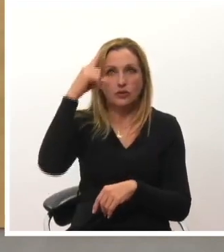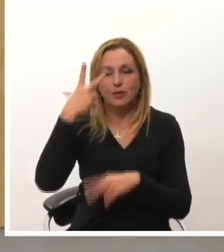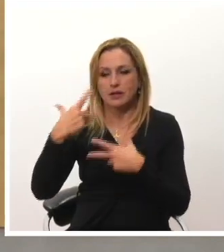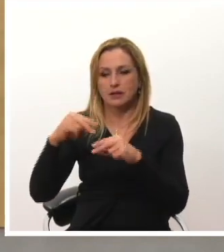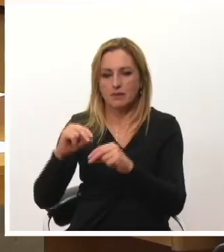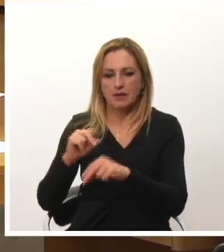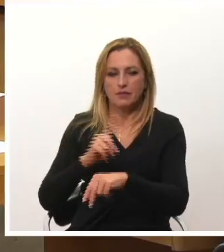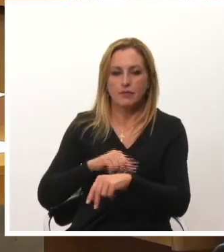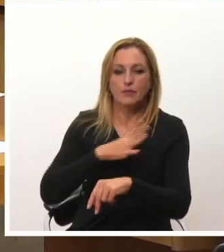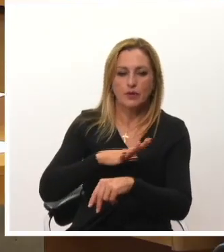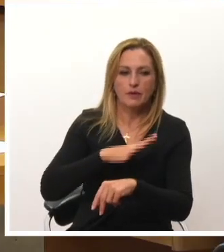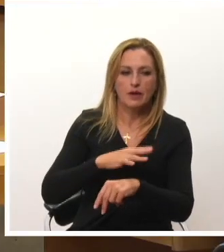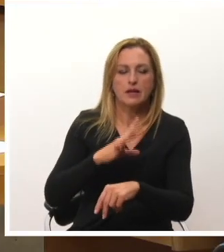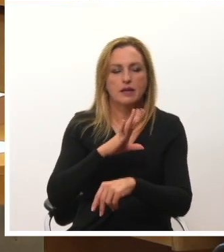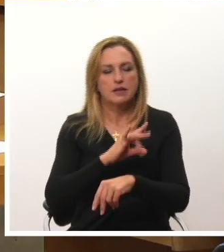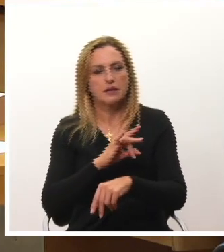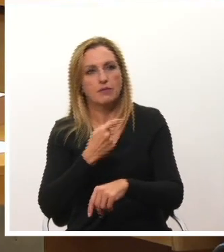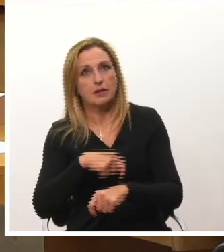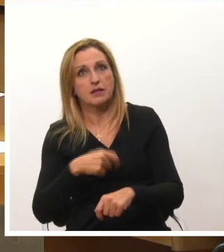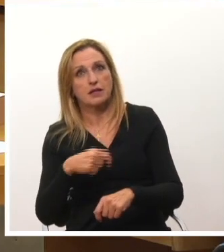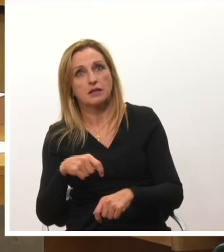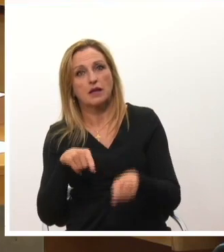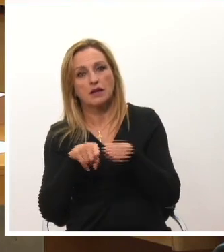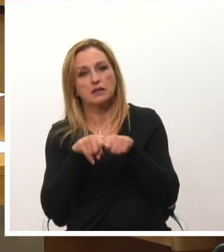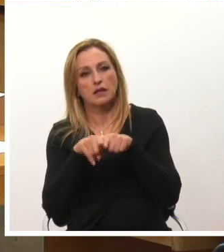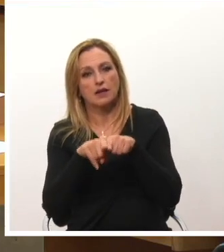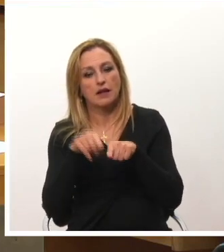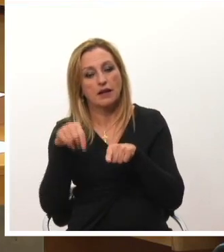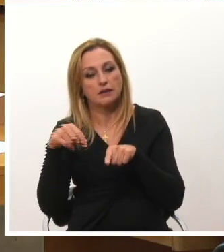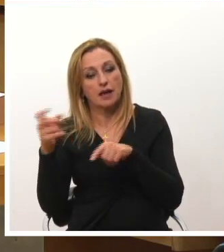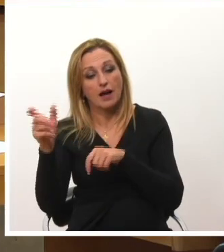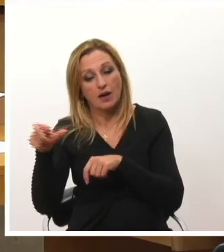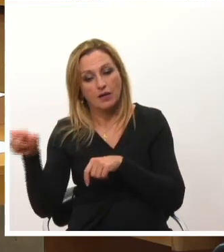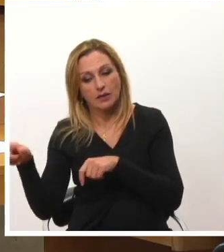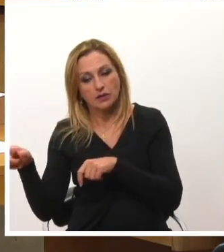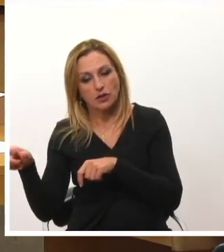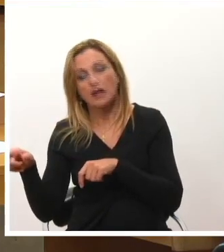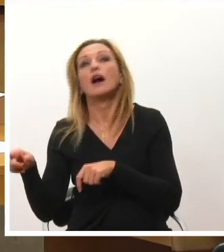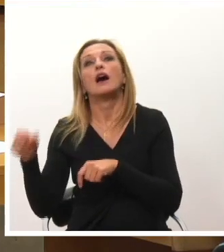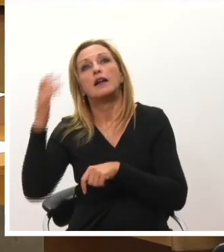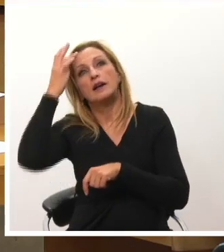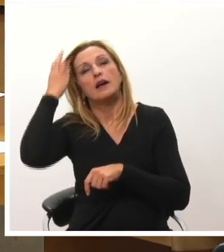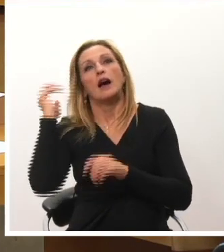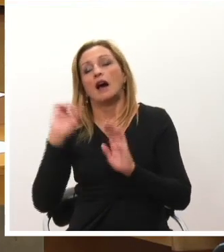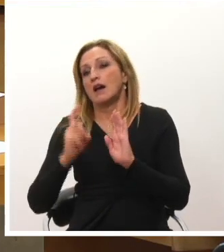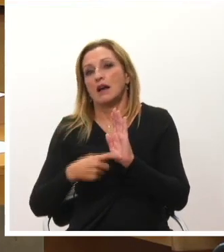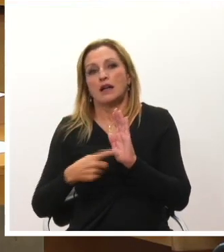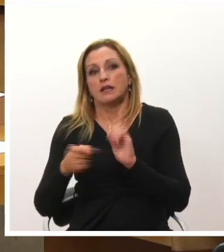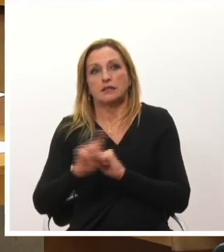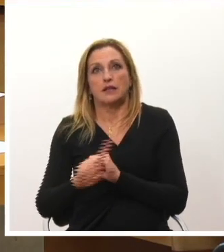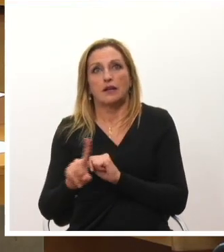Bueno voy a continuar criticando las posturas de estas personas que vienen de esta discriminar a reventarla y legitimar a